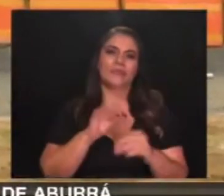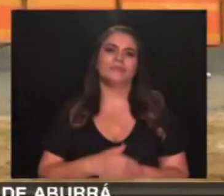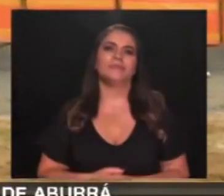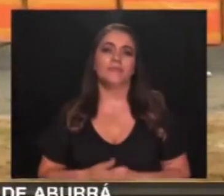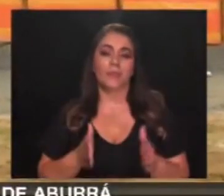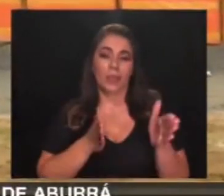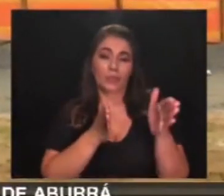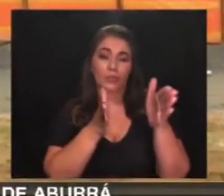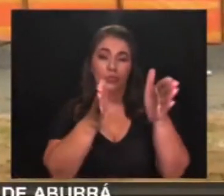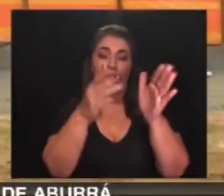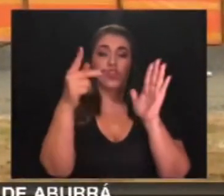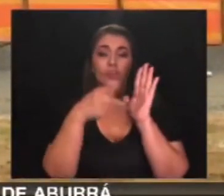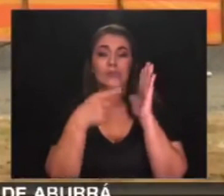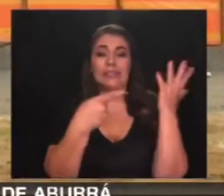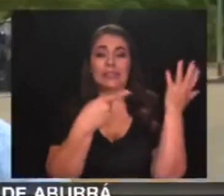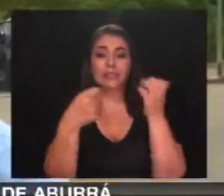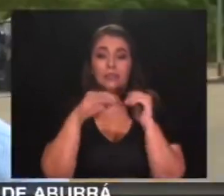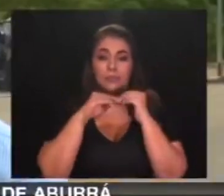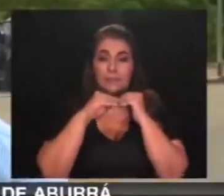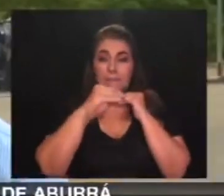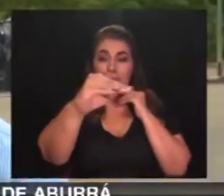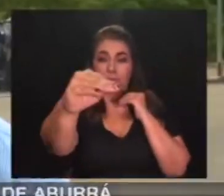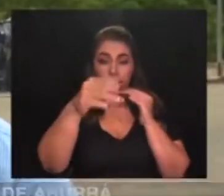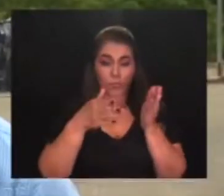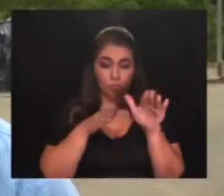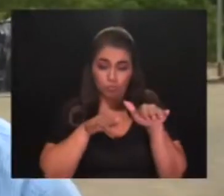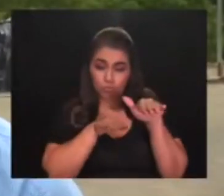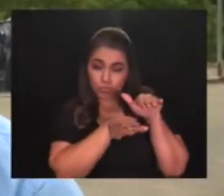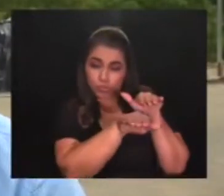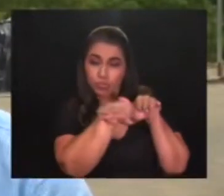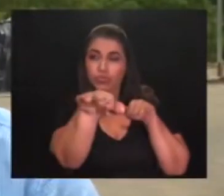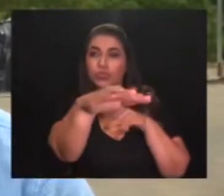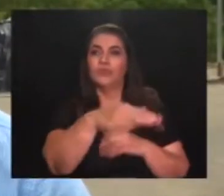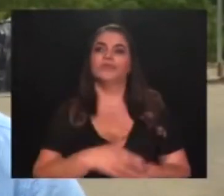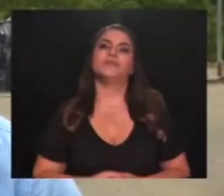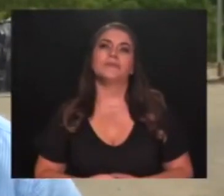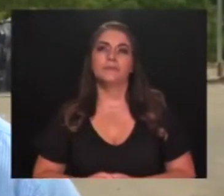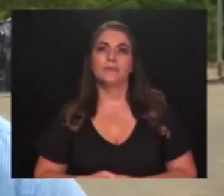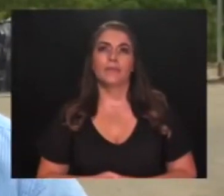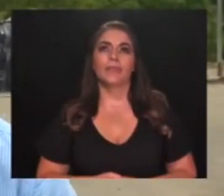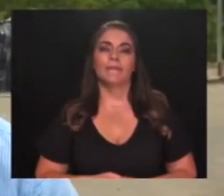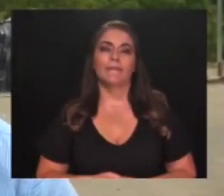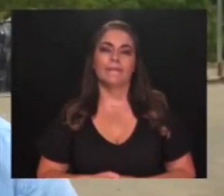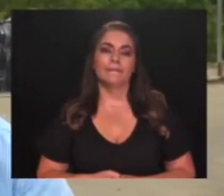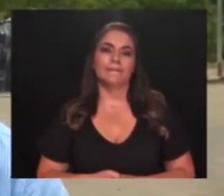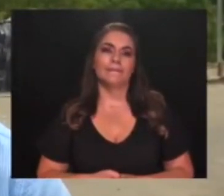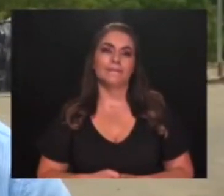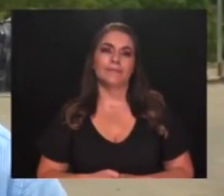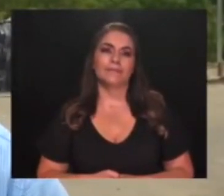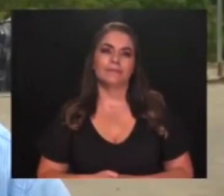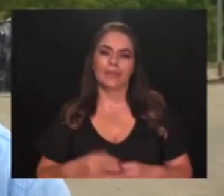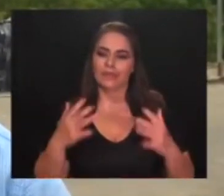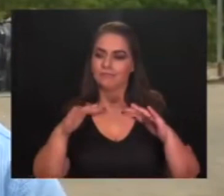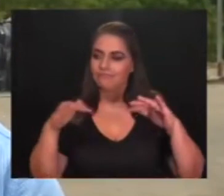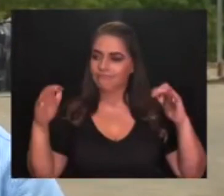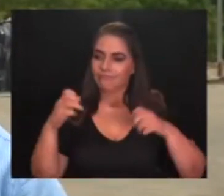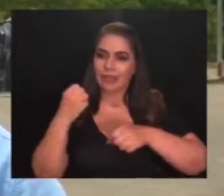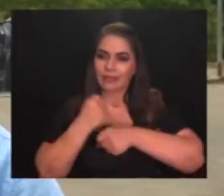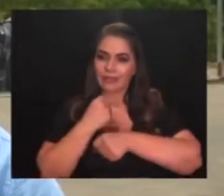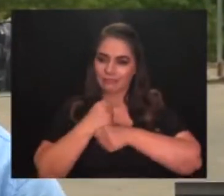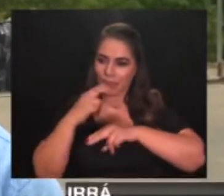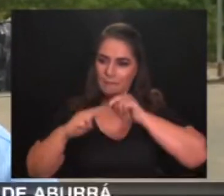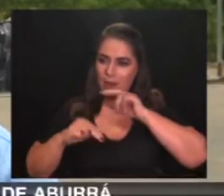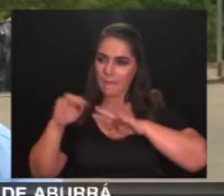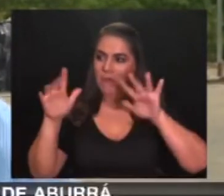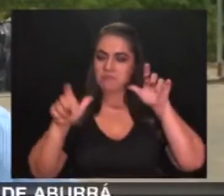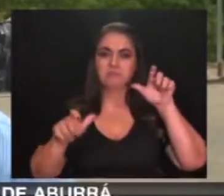una longitud total de 2.600 metros. Una de las cosas fundamentales que tiene esta nueva etapa es entregar una obra funcional que pueda ser usada